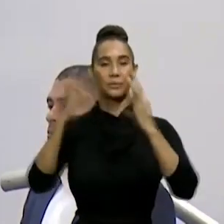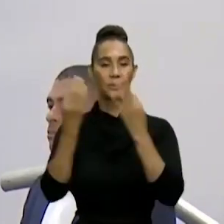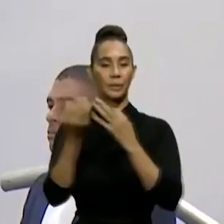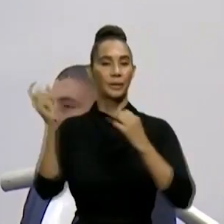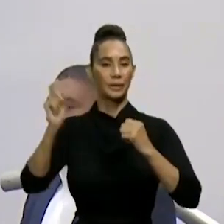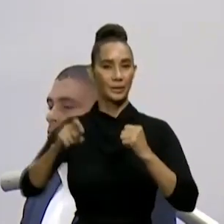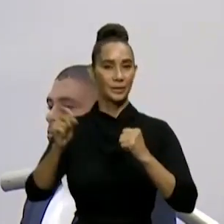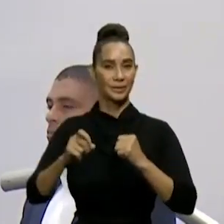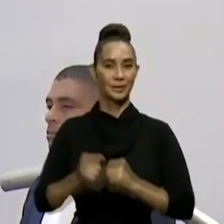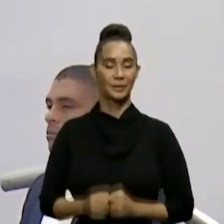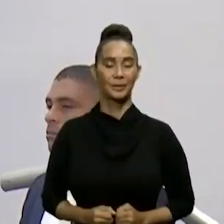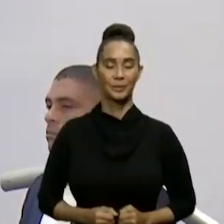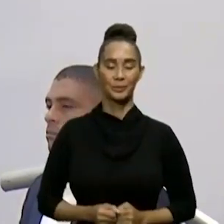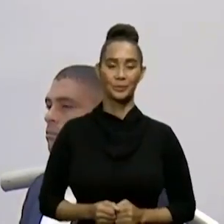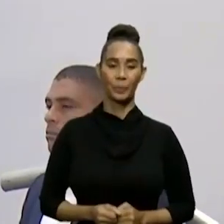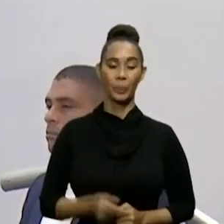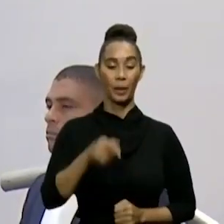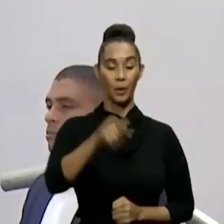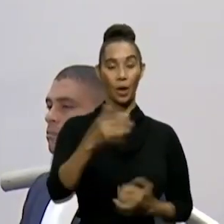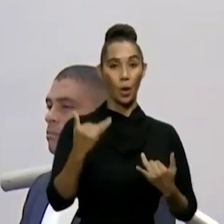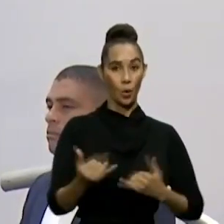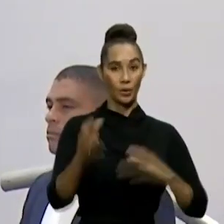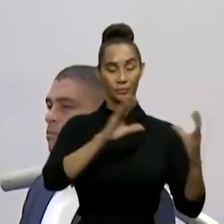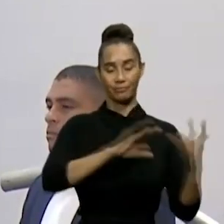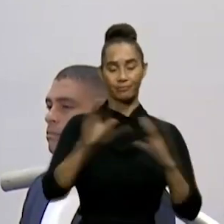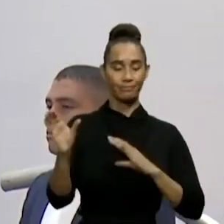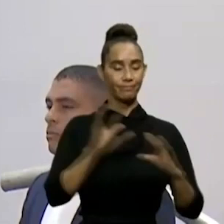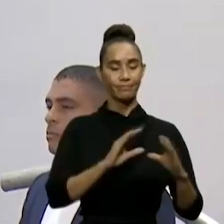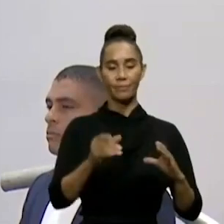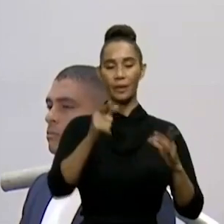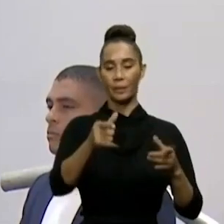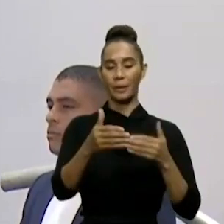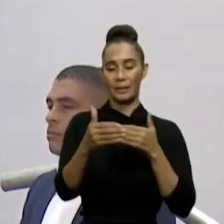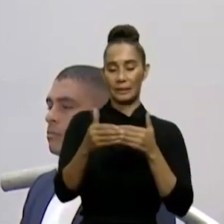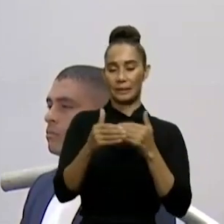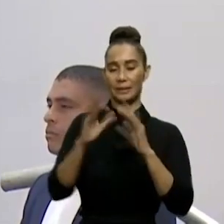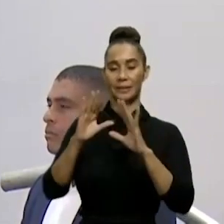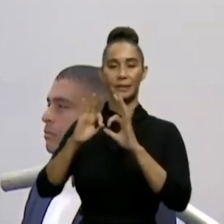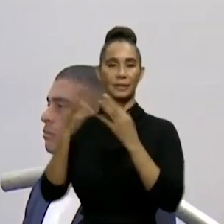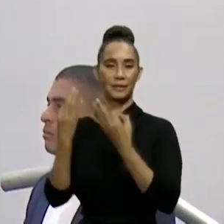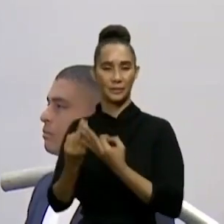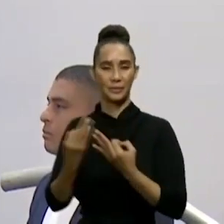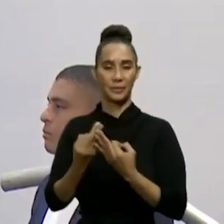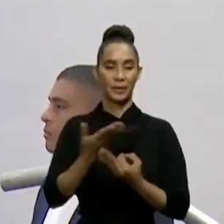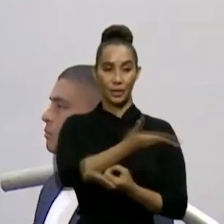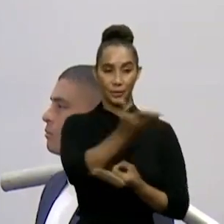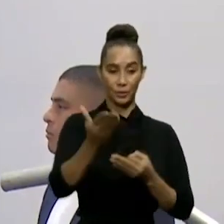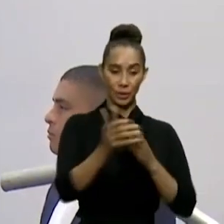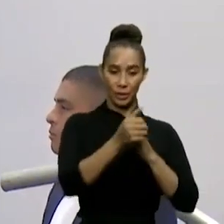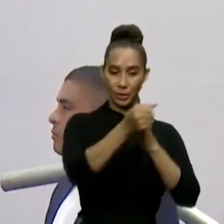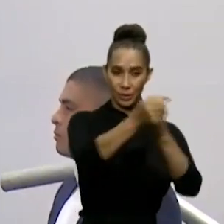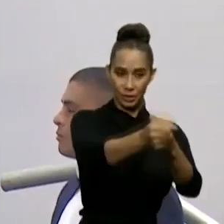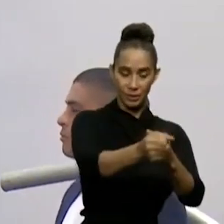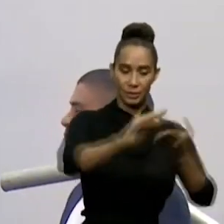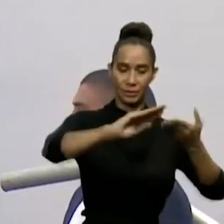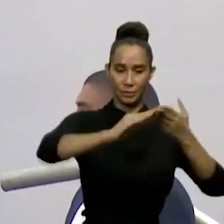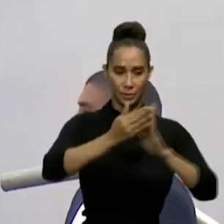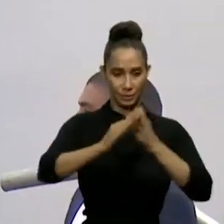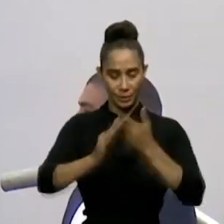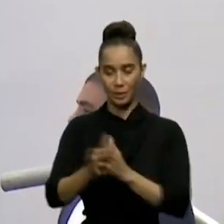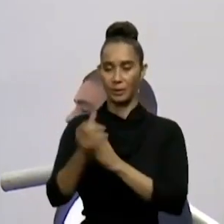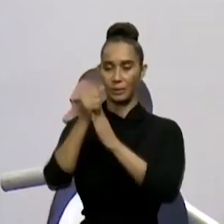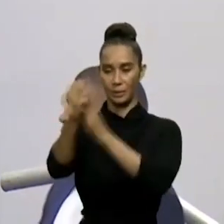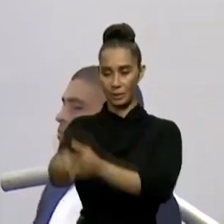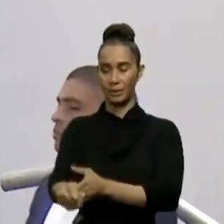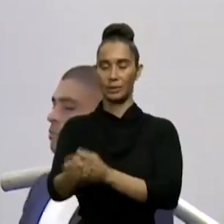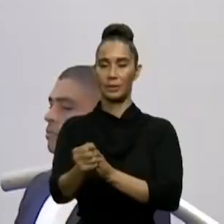y dominicanas. Porque en estas Navidades, señores, es para estar cerca de estas familias. Y ustedes, los líderes de cada comunidad, los líderes de las